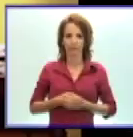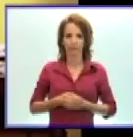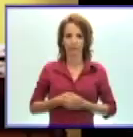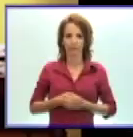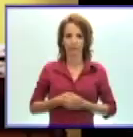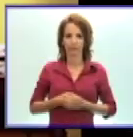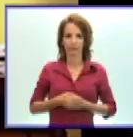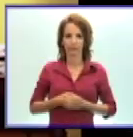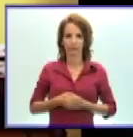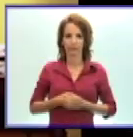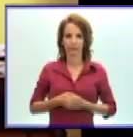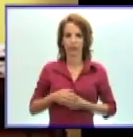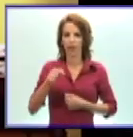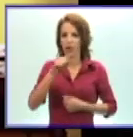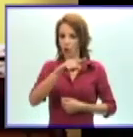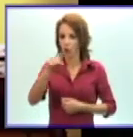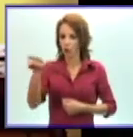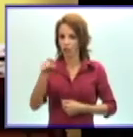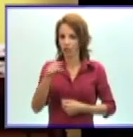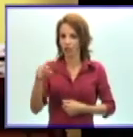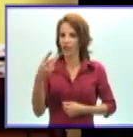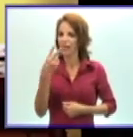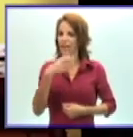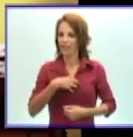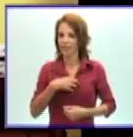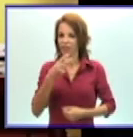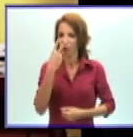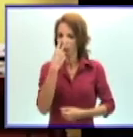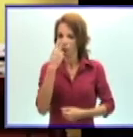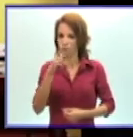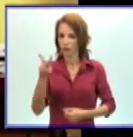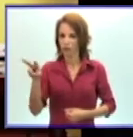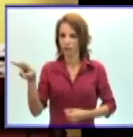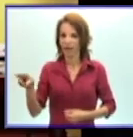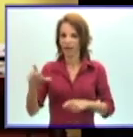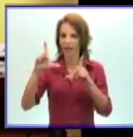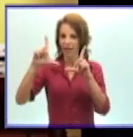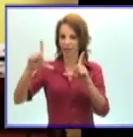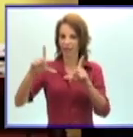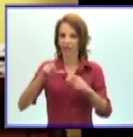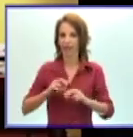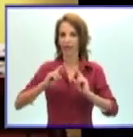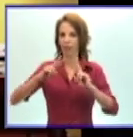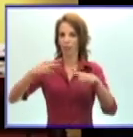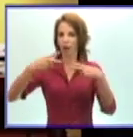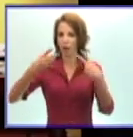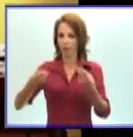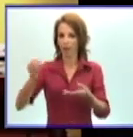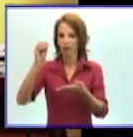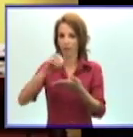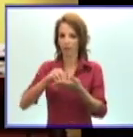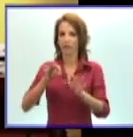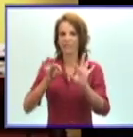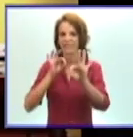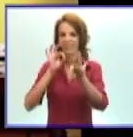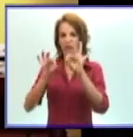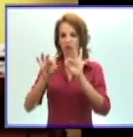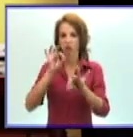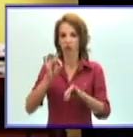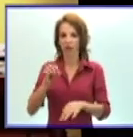Ahora ustedes tienen que observar las imágenes, que las voy a volver a poner, y ustedes tienen que seleccionar de